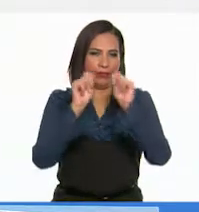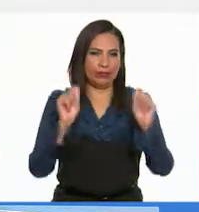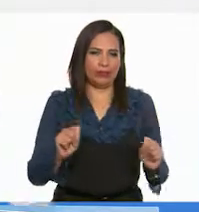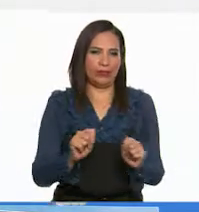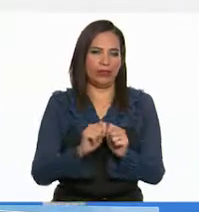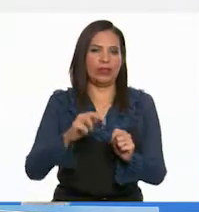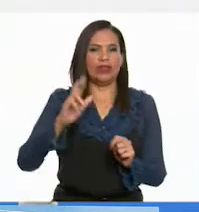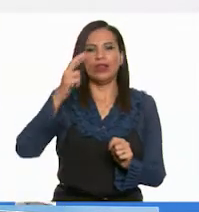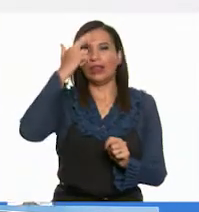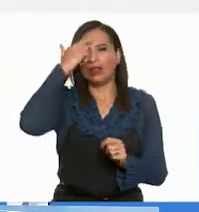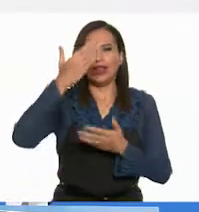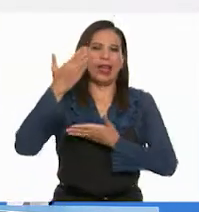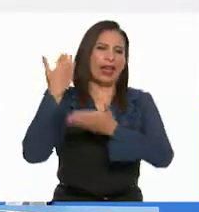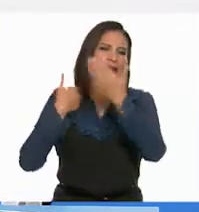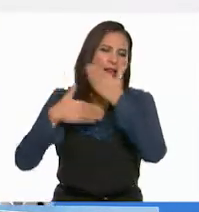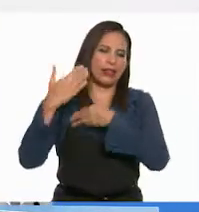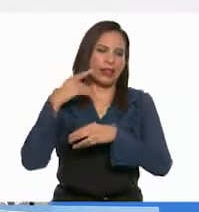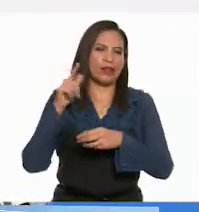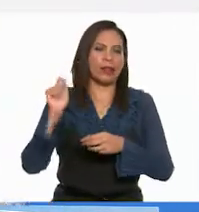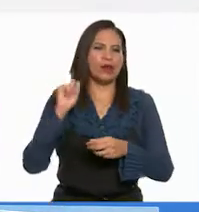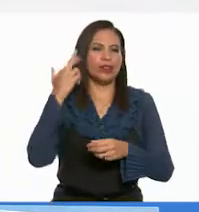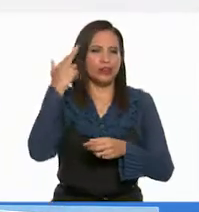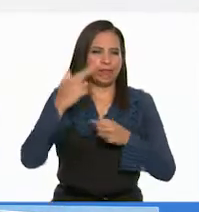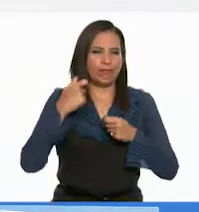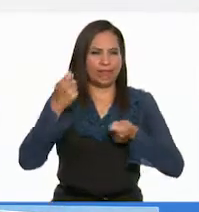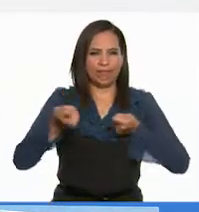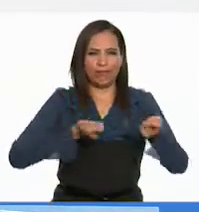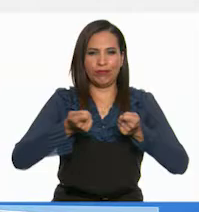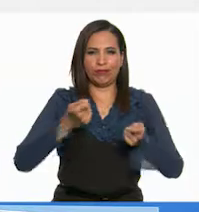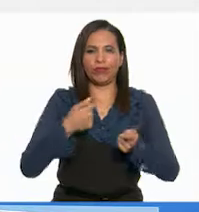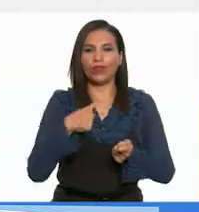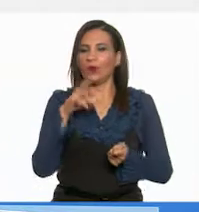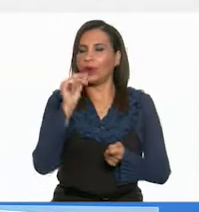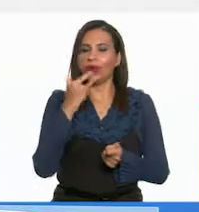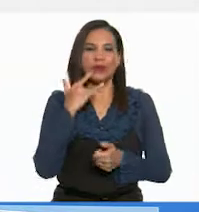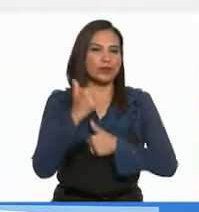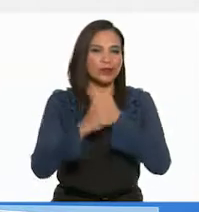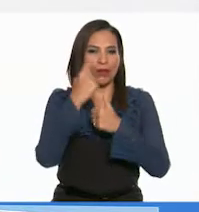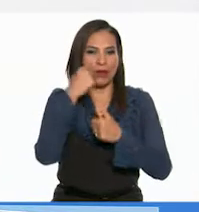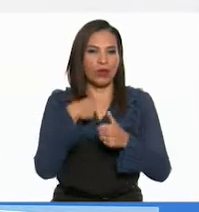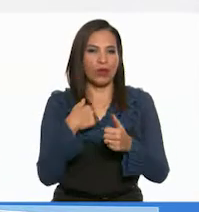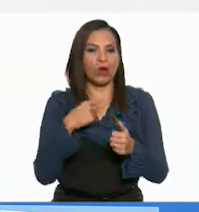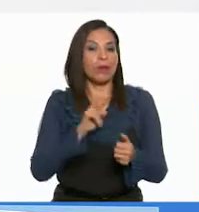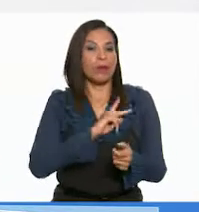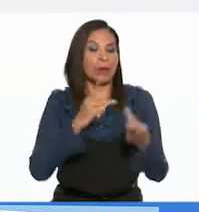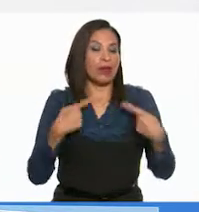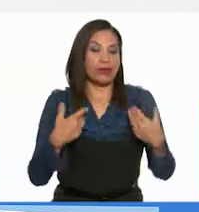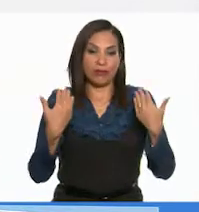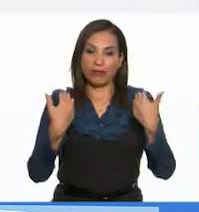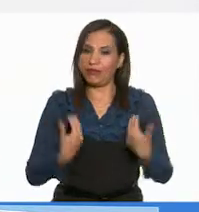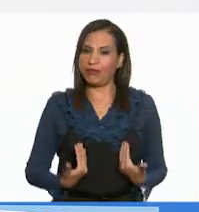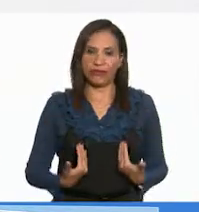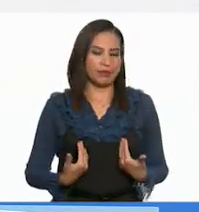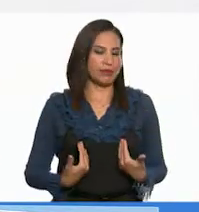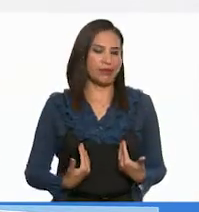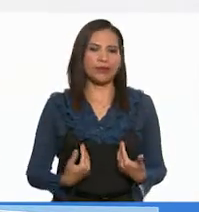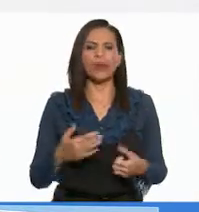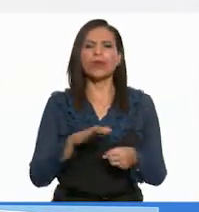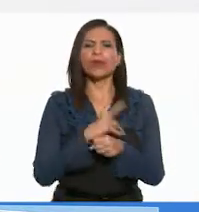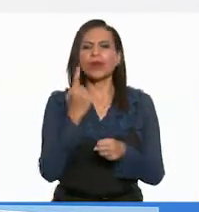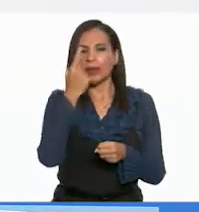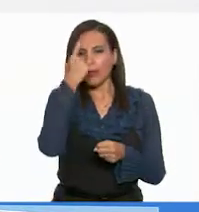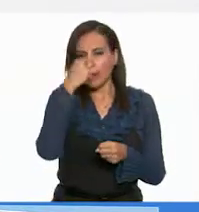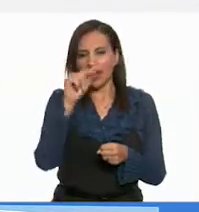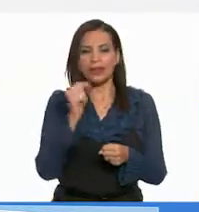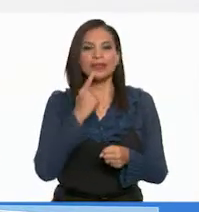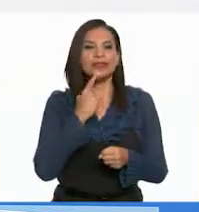al antiguo régimen absolutista, y porque yo no luchaba para enaltecer mi persona, sino por y